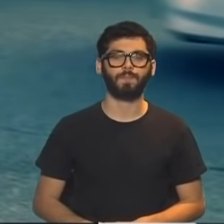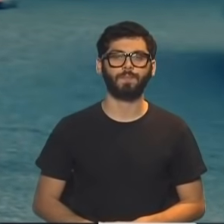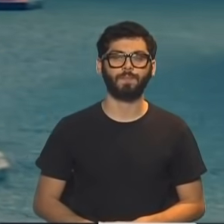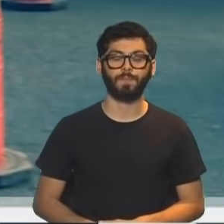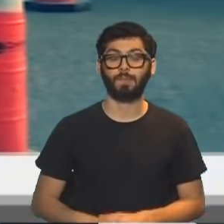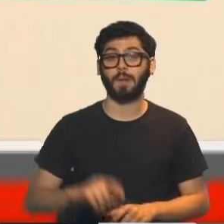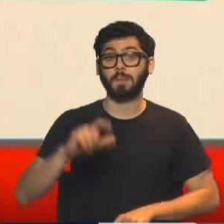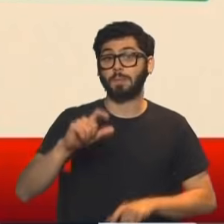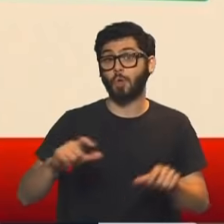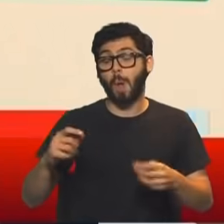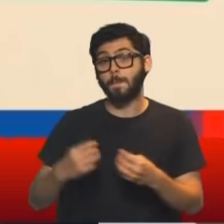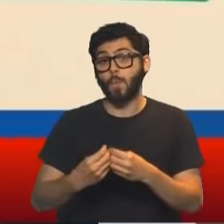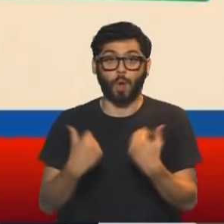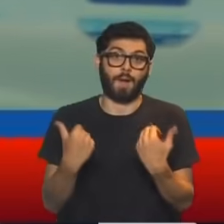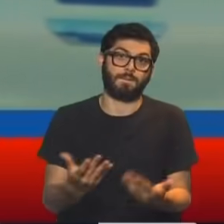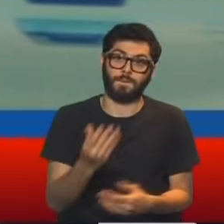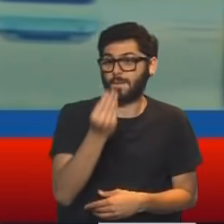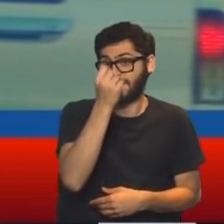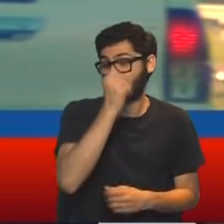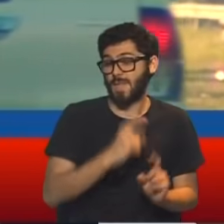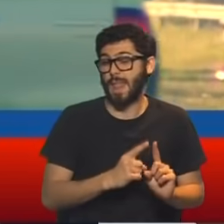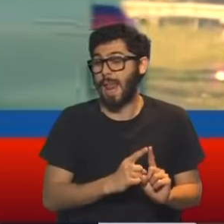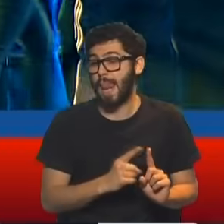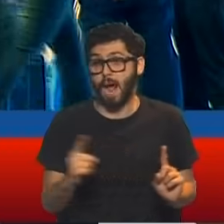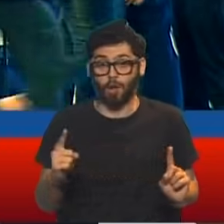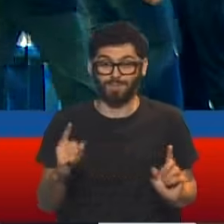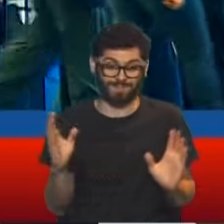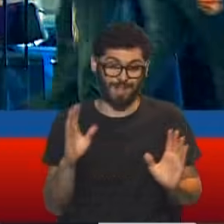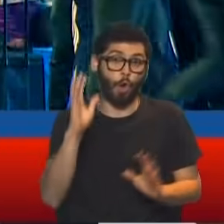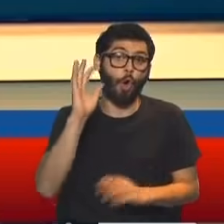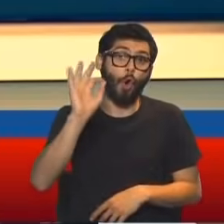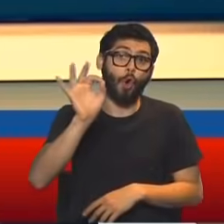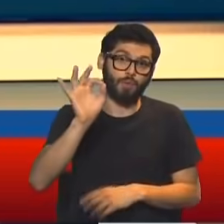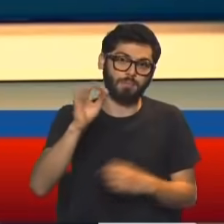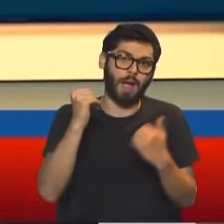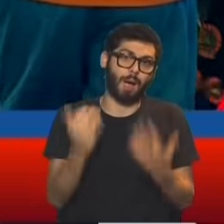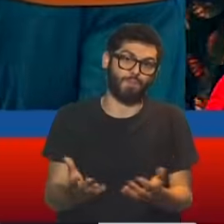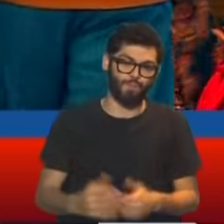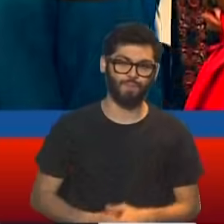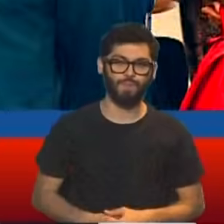Mucha gente está aprovechando este fin de semana extra largo del mes de octubre.